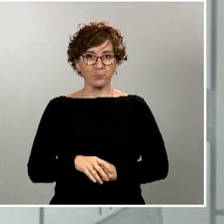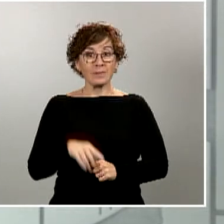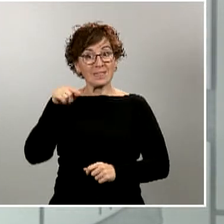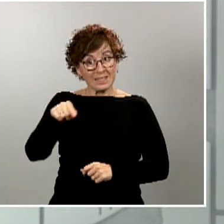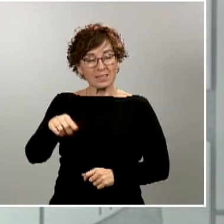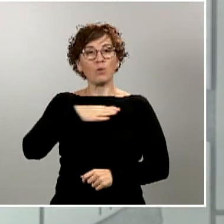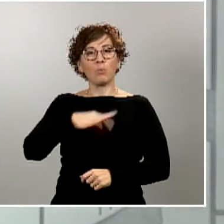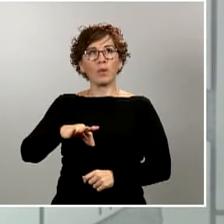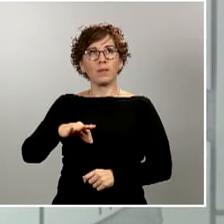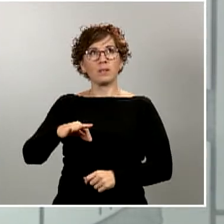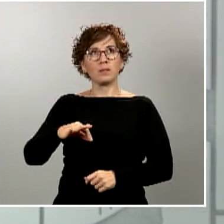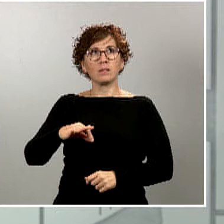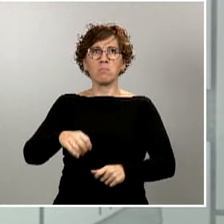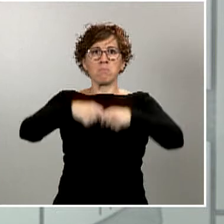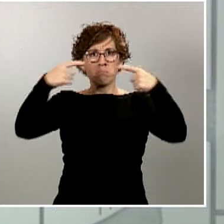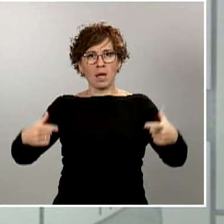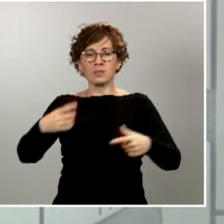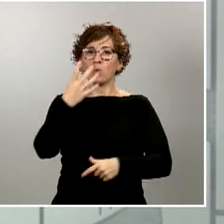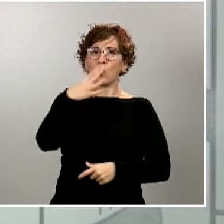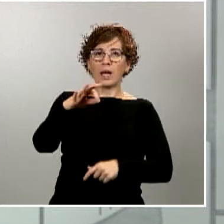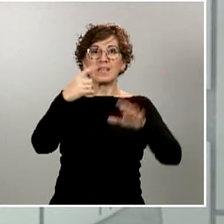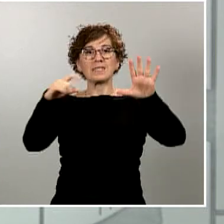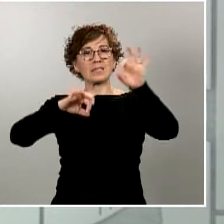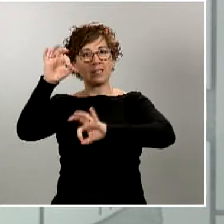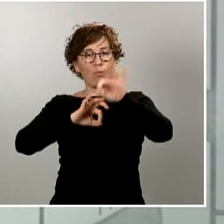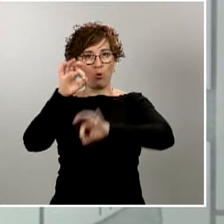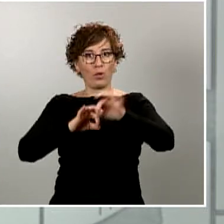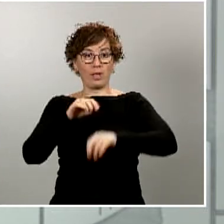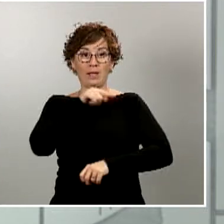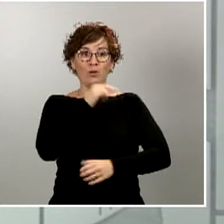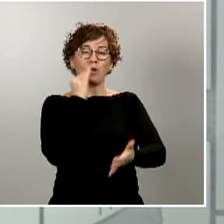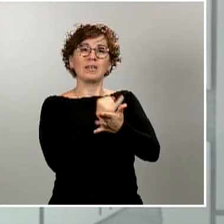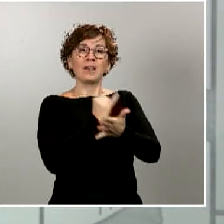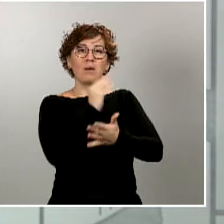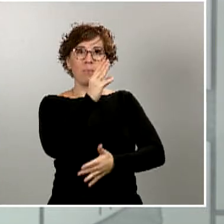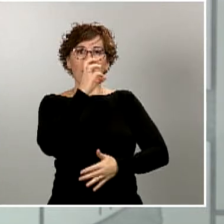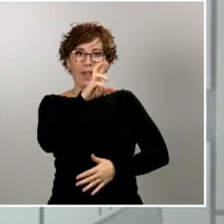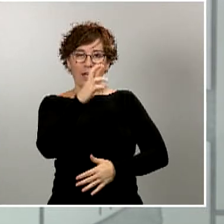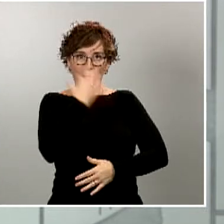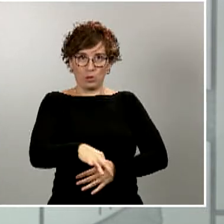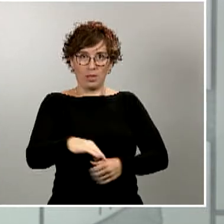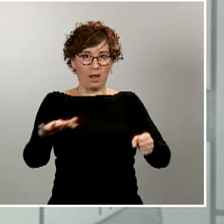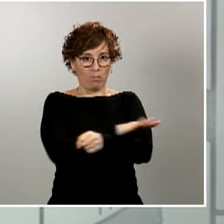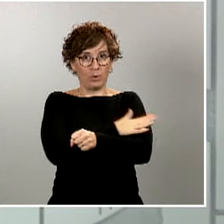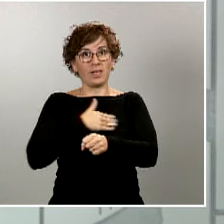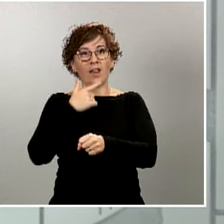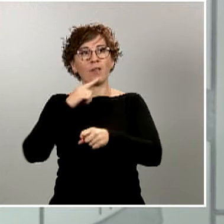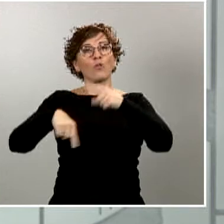y un 60% la capacidad de los test de diagnósticos de PCRs. Por tanto, tienen también este segundo efecto beneficioso.